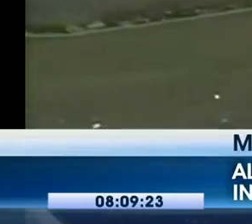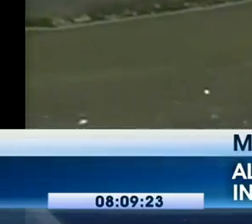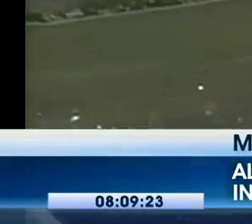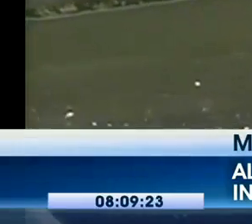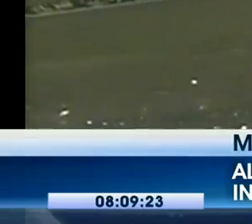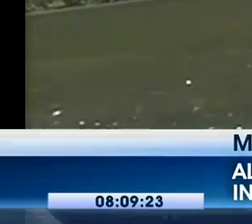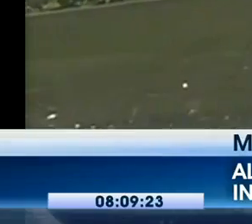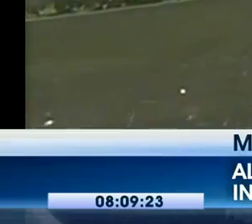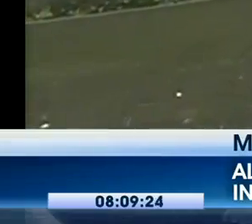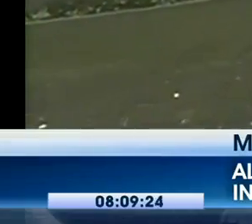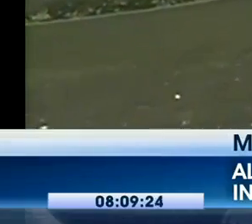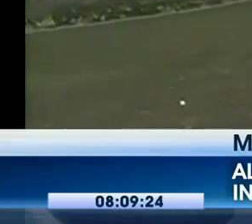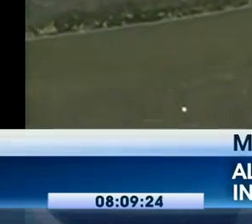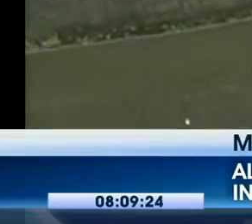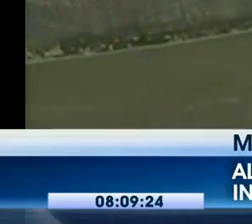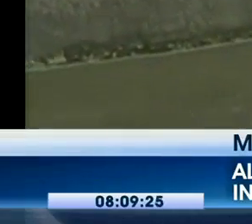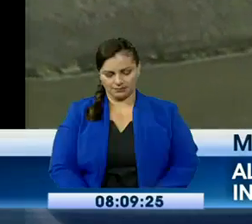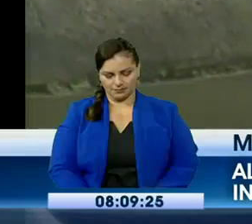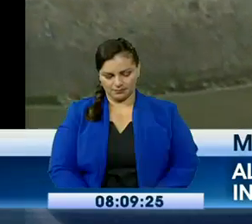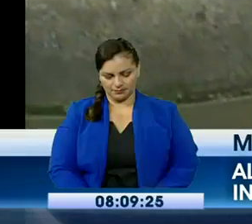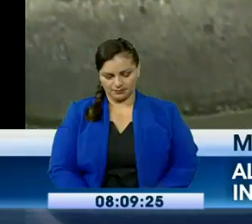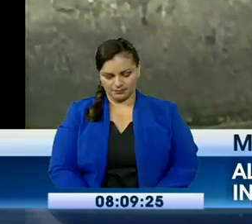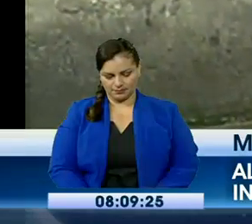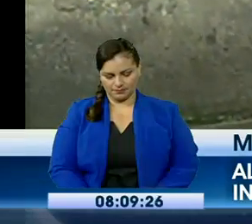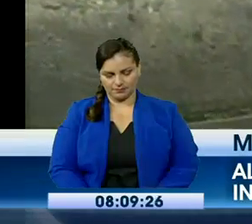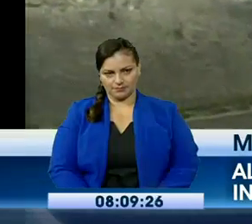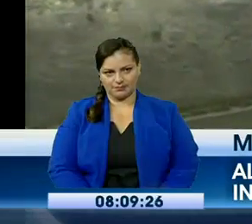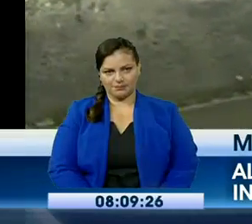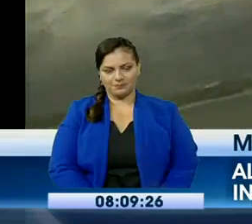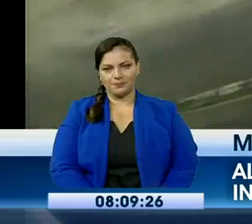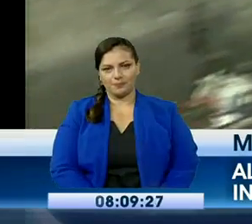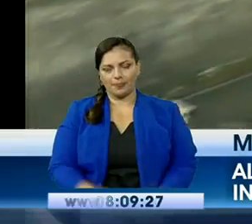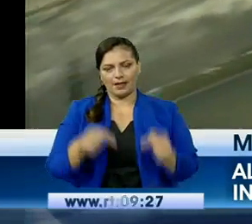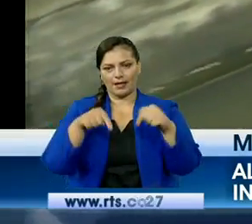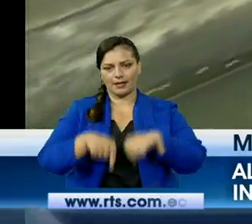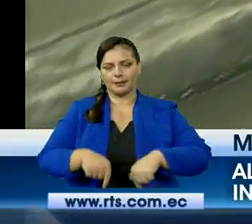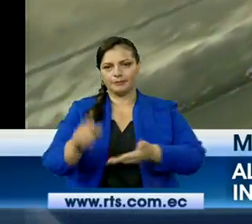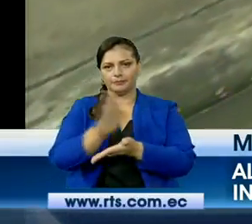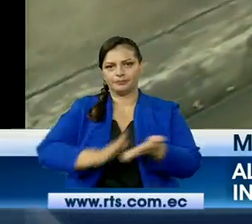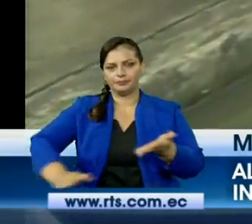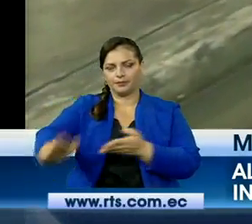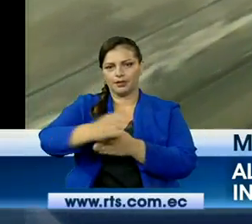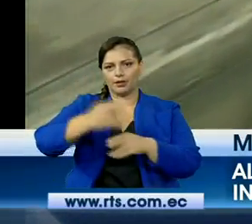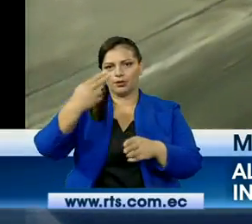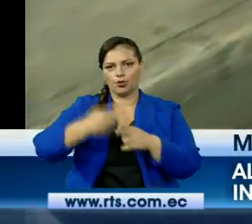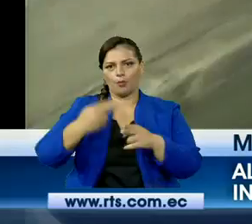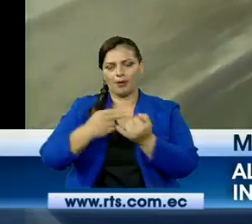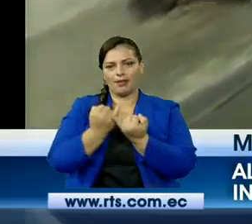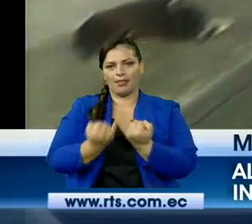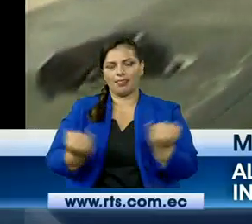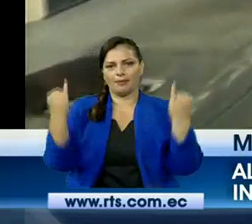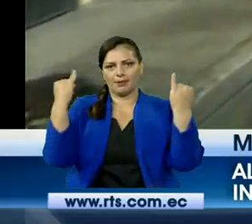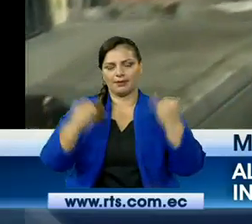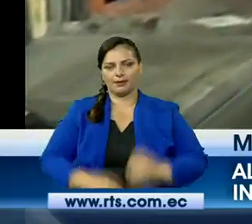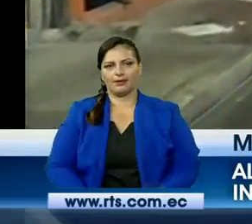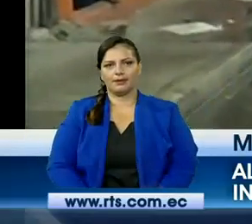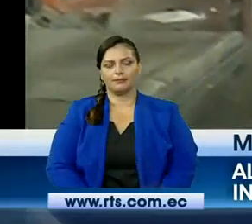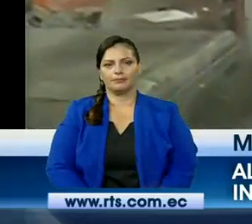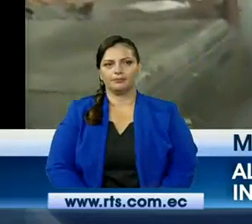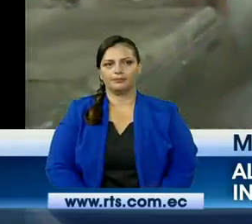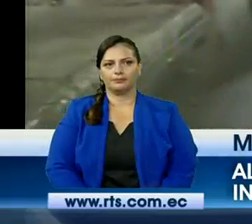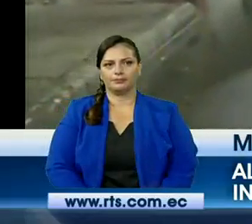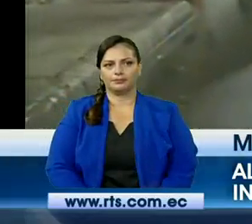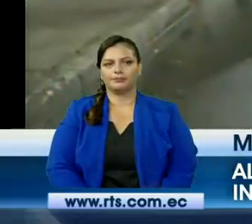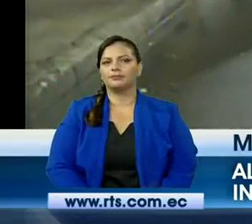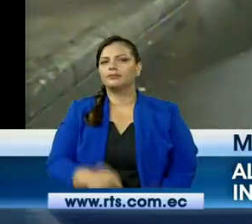Guayaquil Independiente, haciendo al lado de la cooperativa La Paz, a una cuadra de la